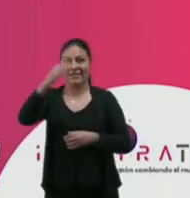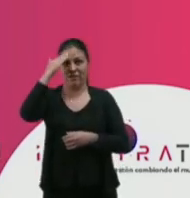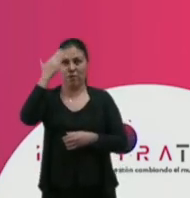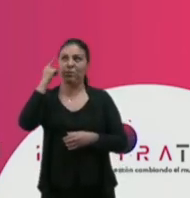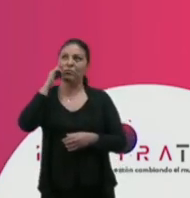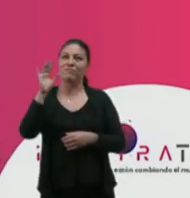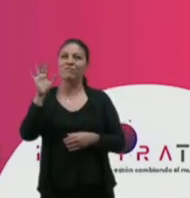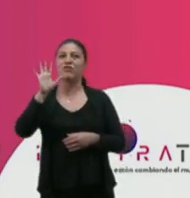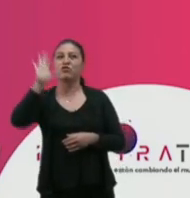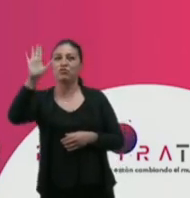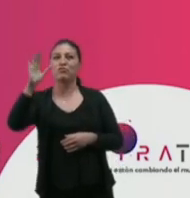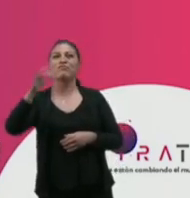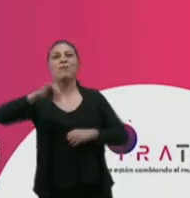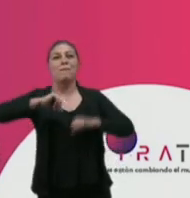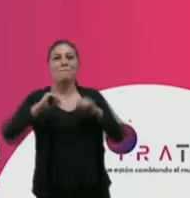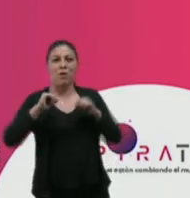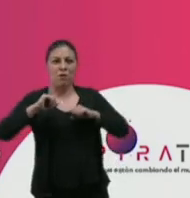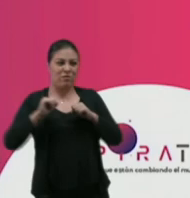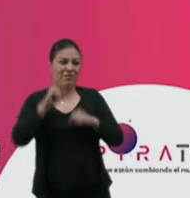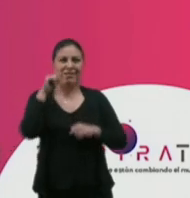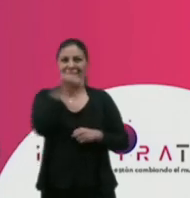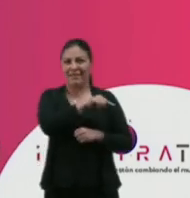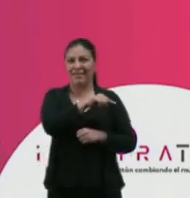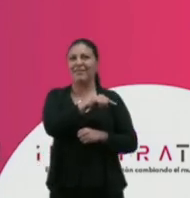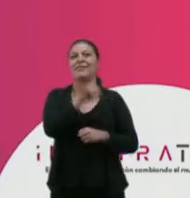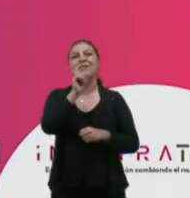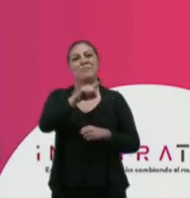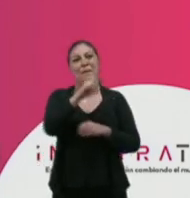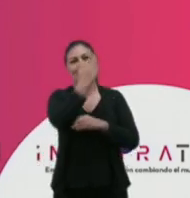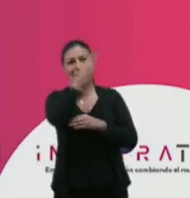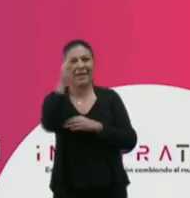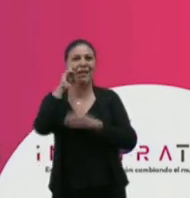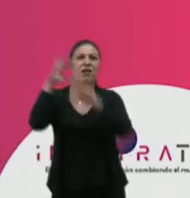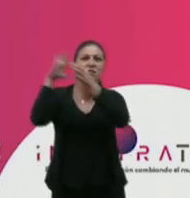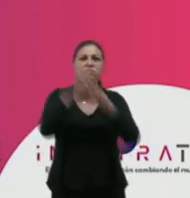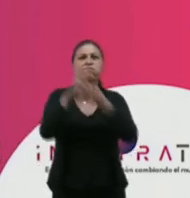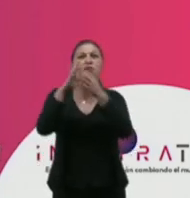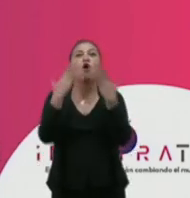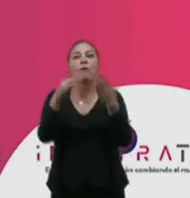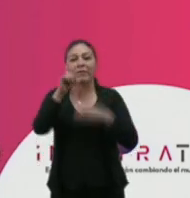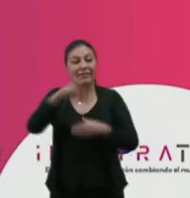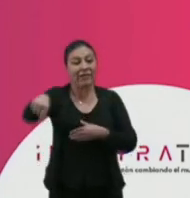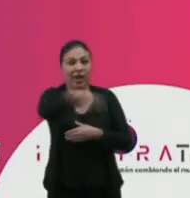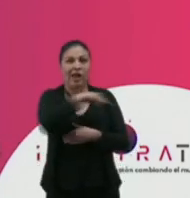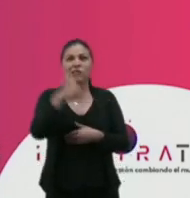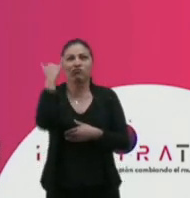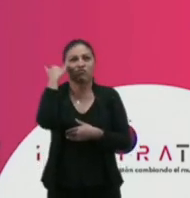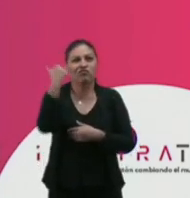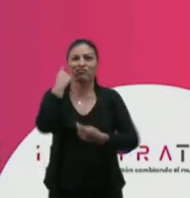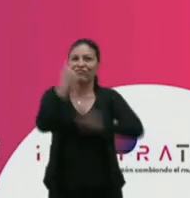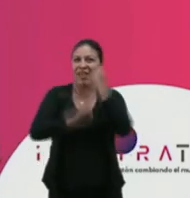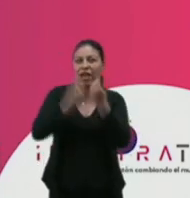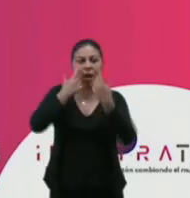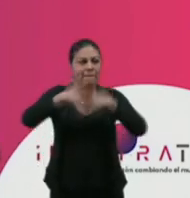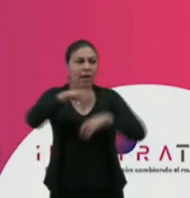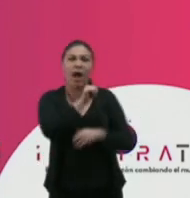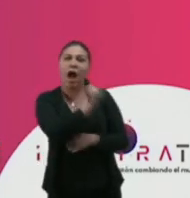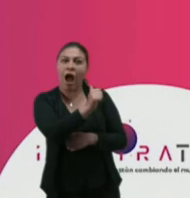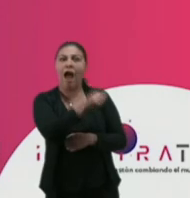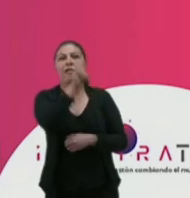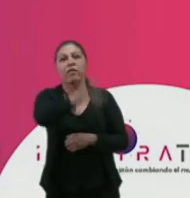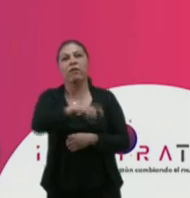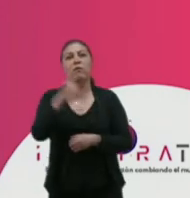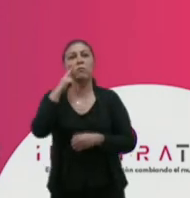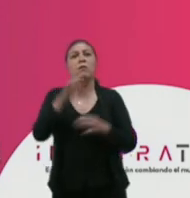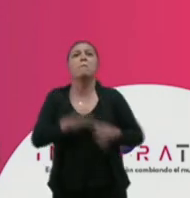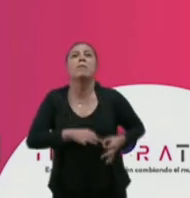y Barranquilla, para que más emprendedores puedan de manera muy rápida